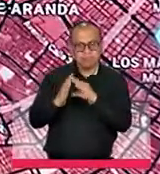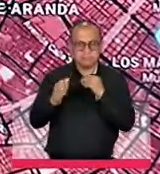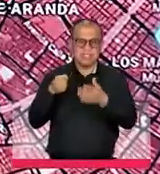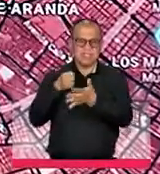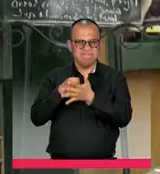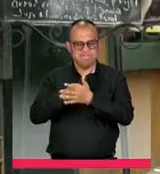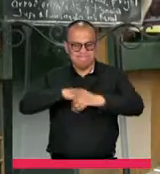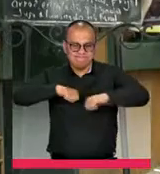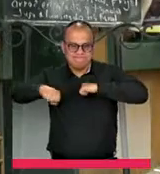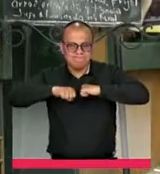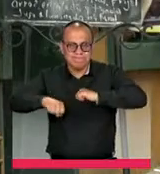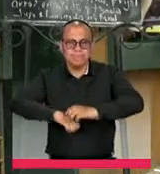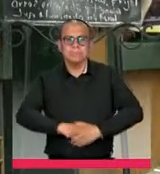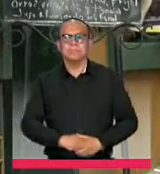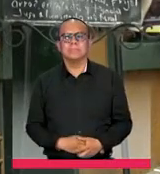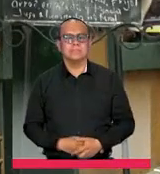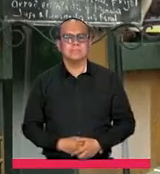persistencia.